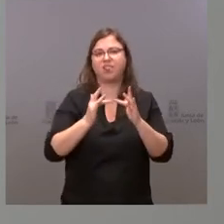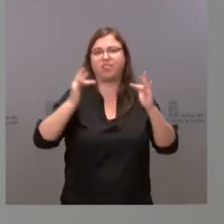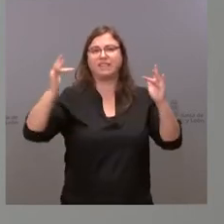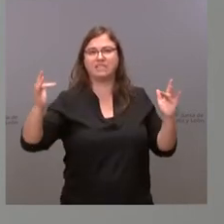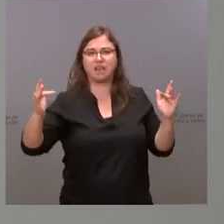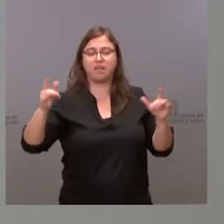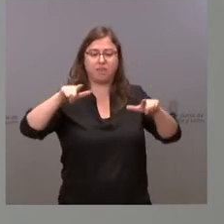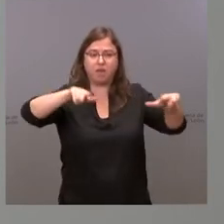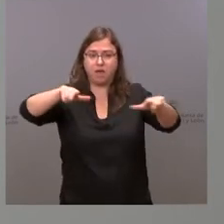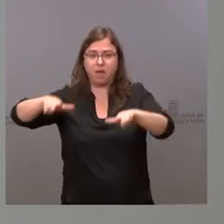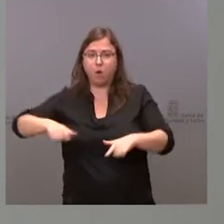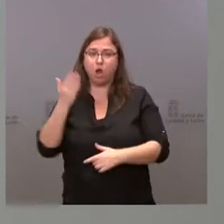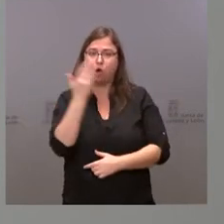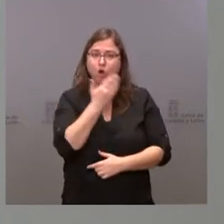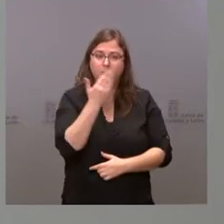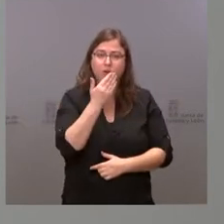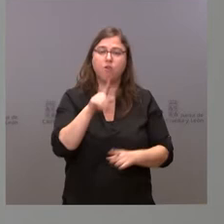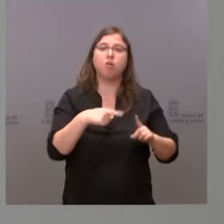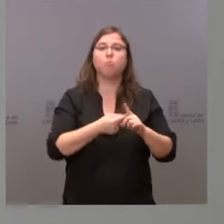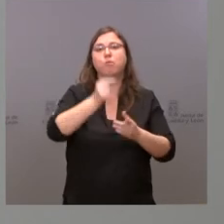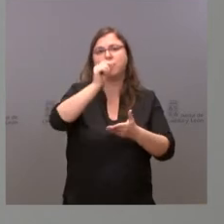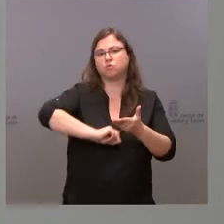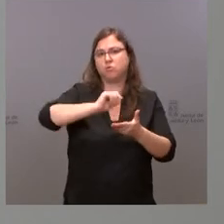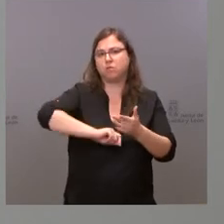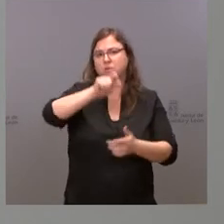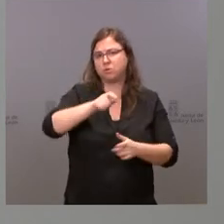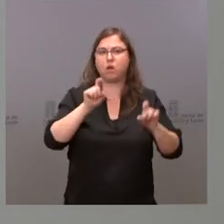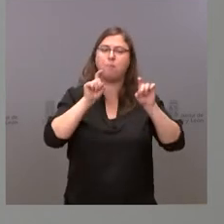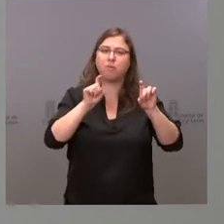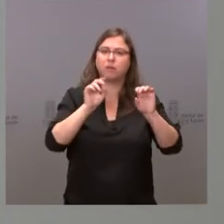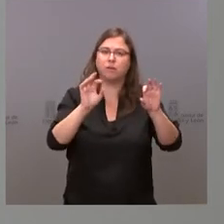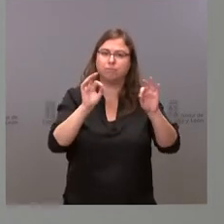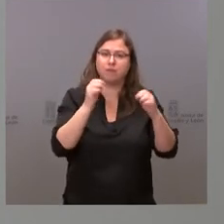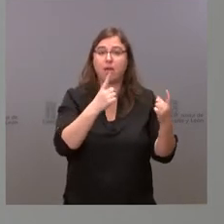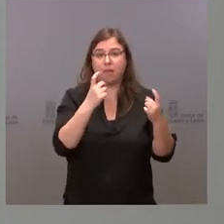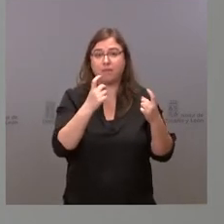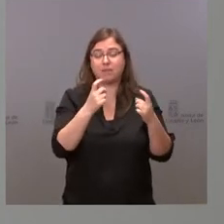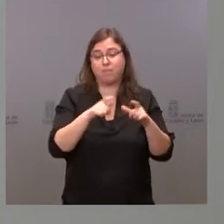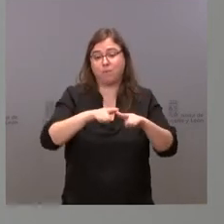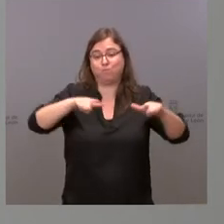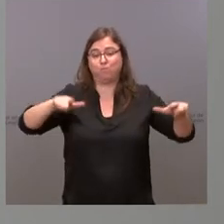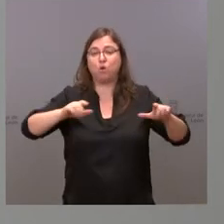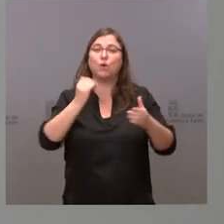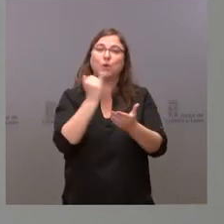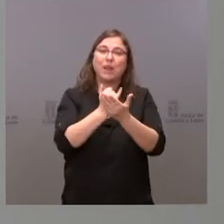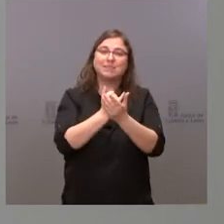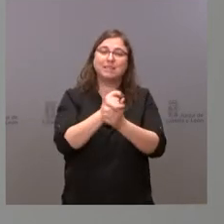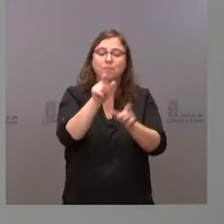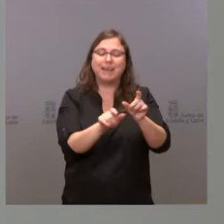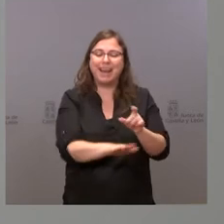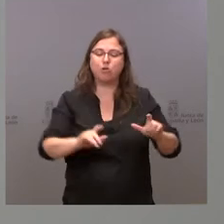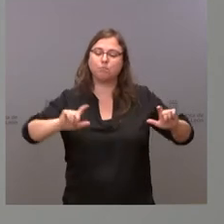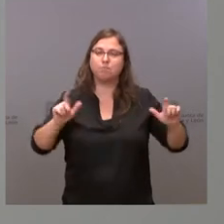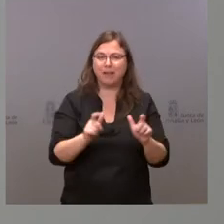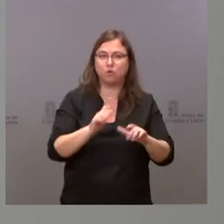en nuestras aulas contratar personal y profesores que permitan hacer los grupos más pequeños y porque